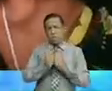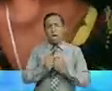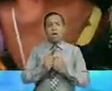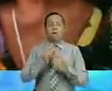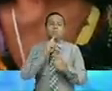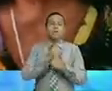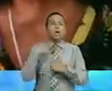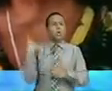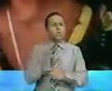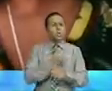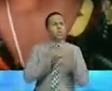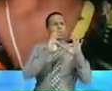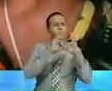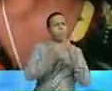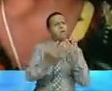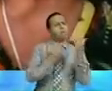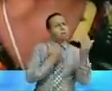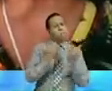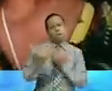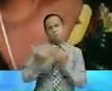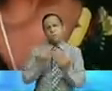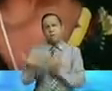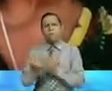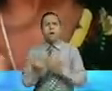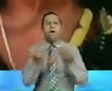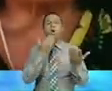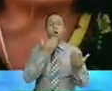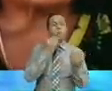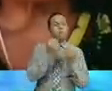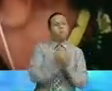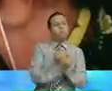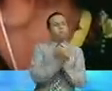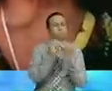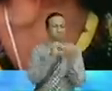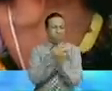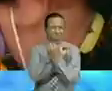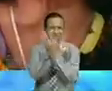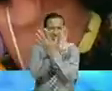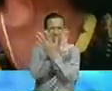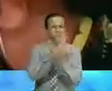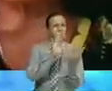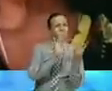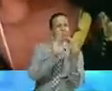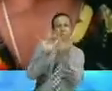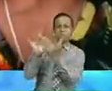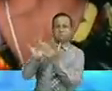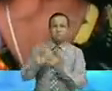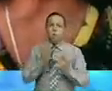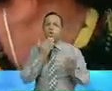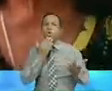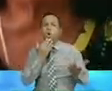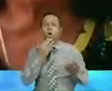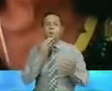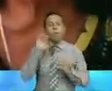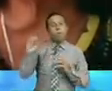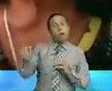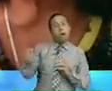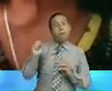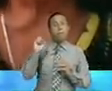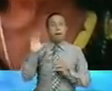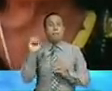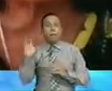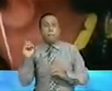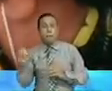reciben lineamientos, estos lineamientos los reciben de manera impresa a través de las guías pedagógicas, en la radio, 3 veces al día, en todas